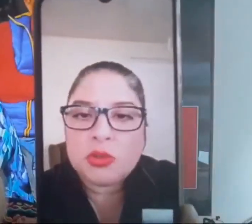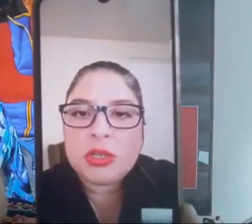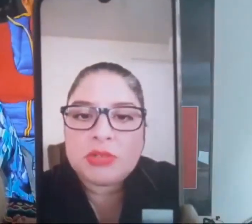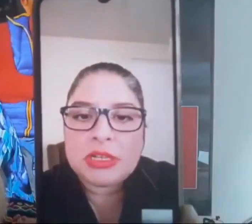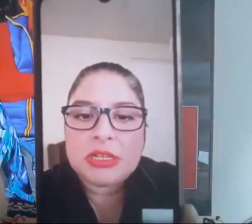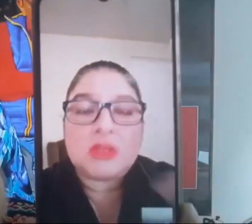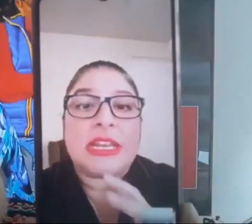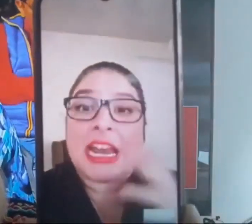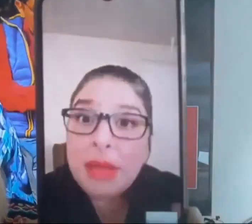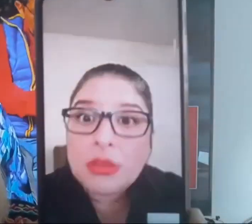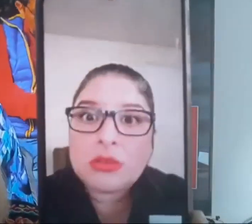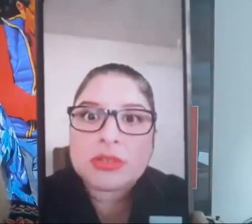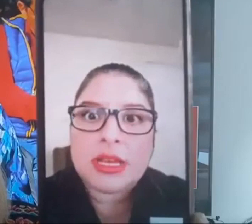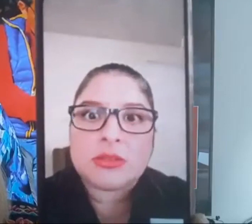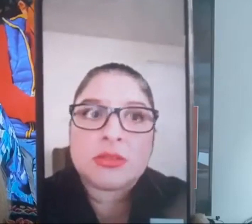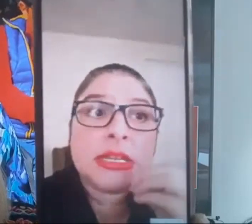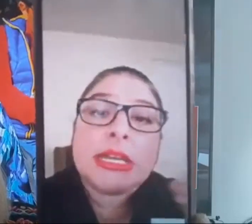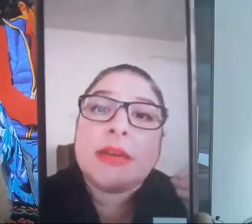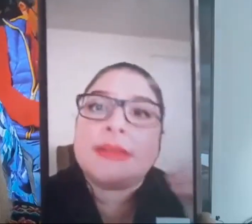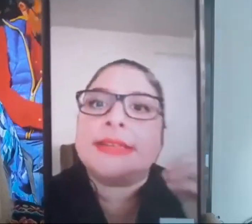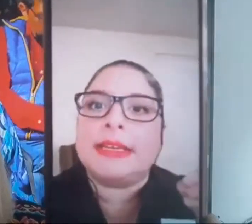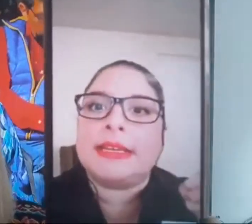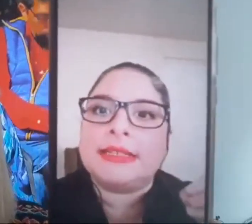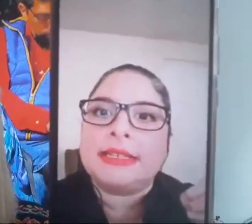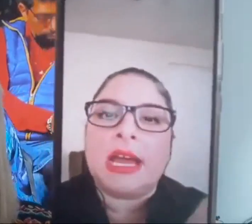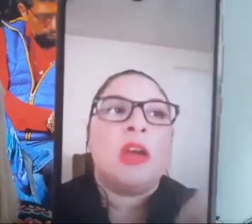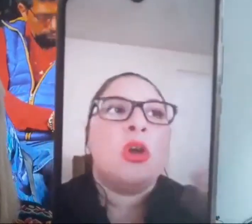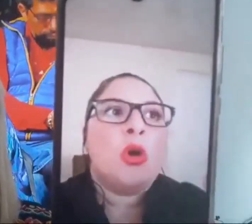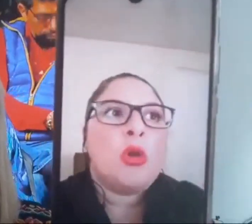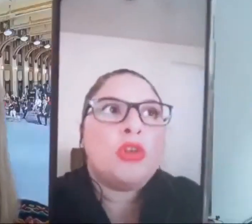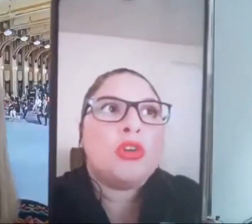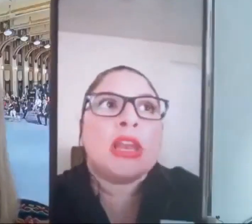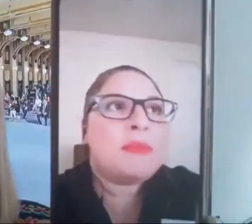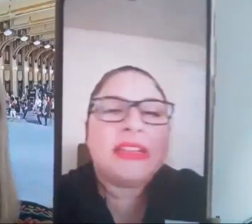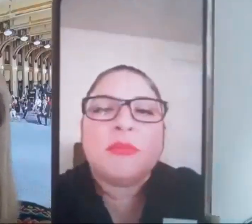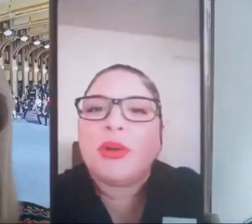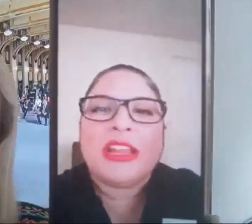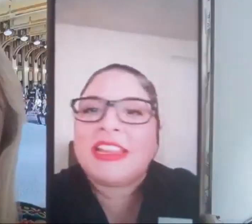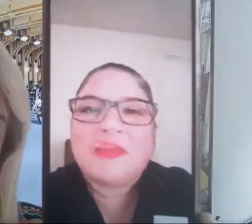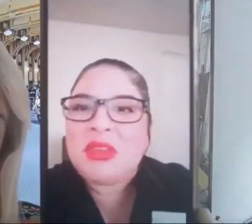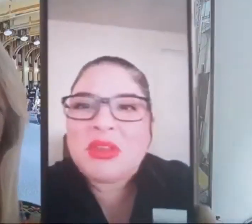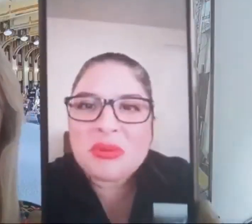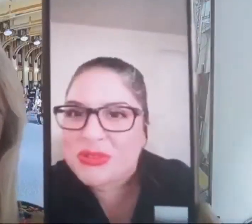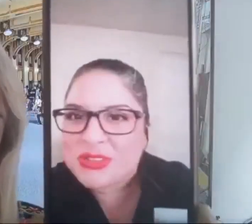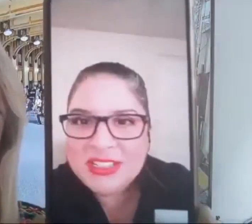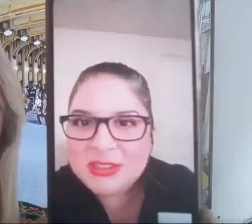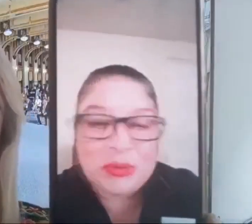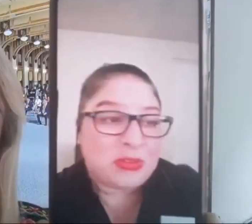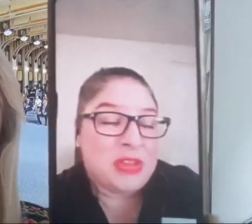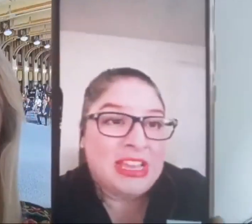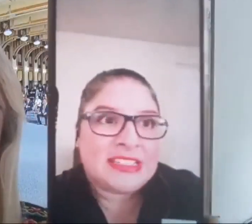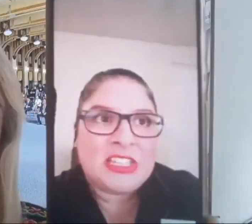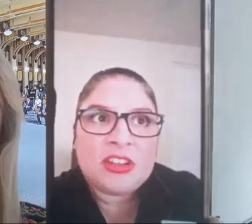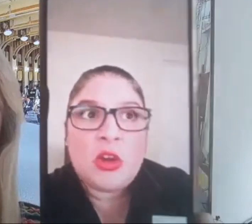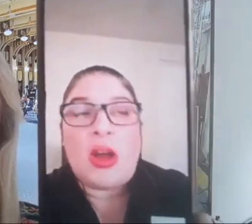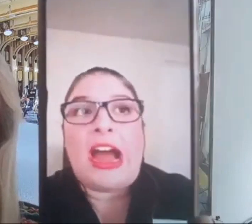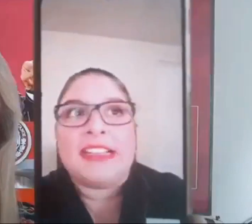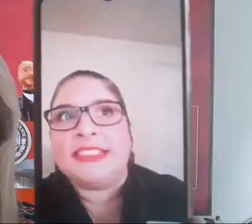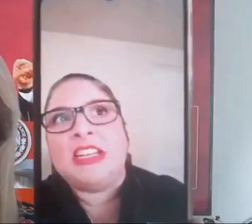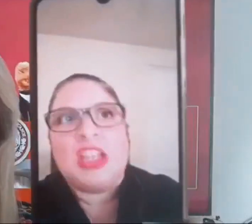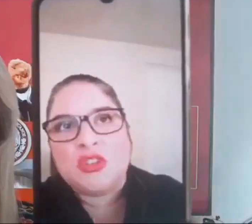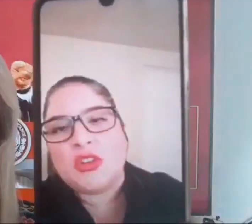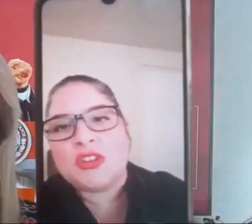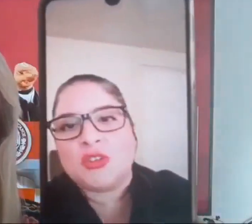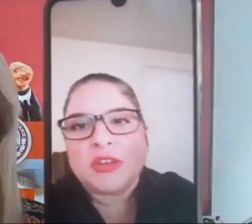ejemplo, persecución de los delitos, en el armado de los casos, tiene que haber secrecía, no solamente por el debido proceso, pero si yo